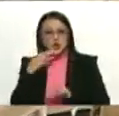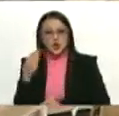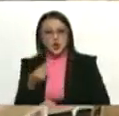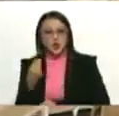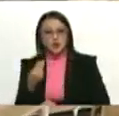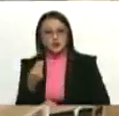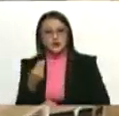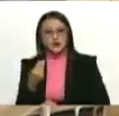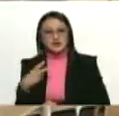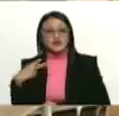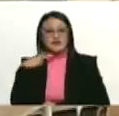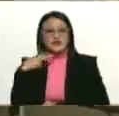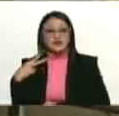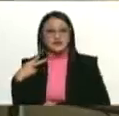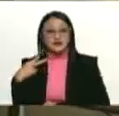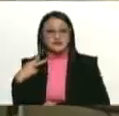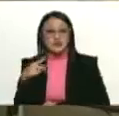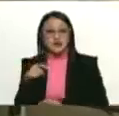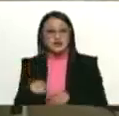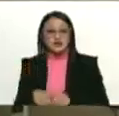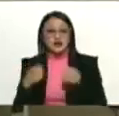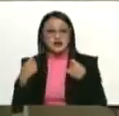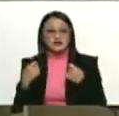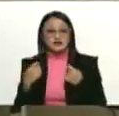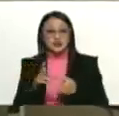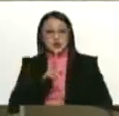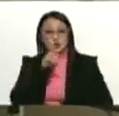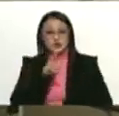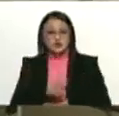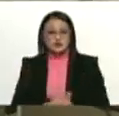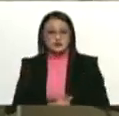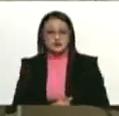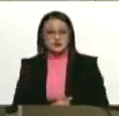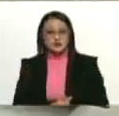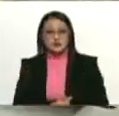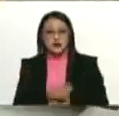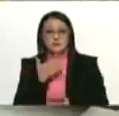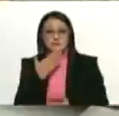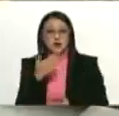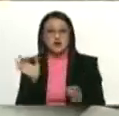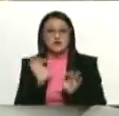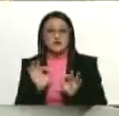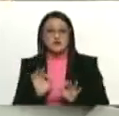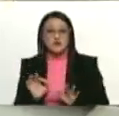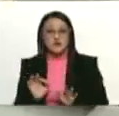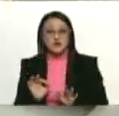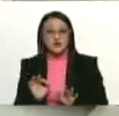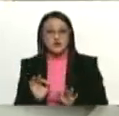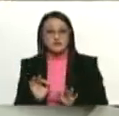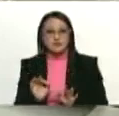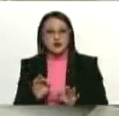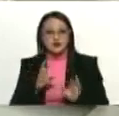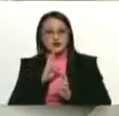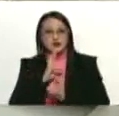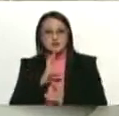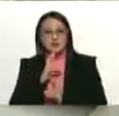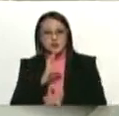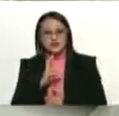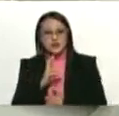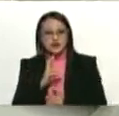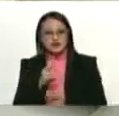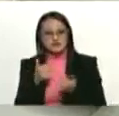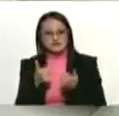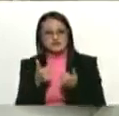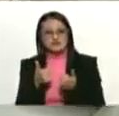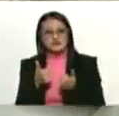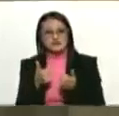adolescentes víctimas de estos delitos atroces. Es la mejor manera de responder de forma